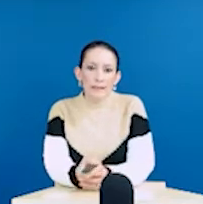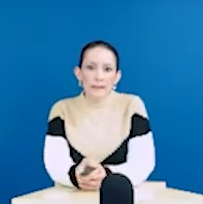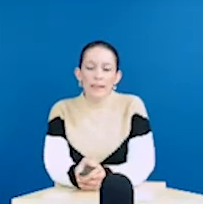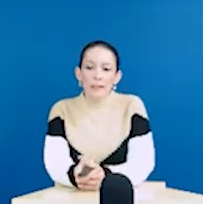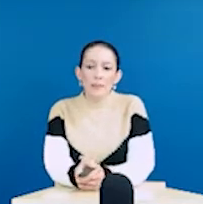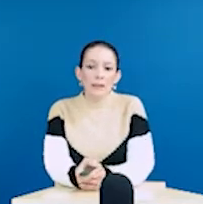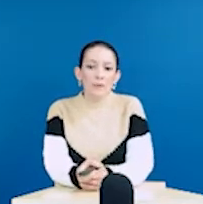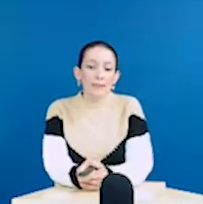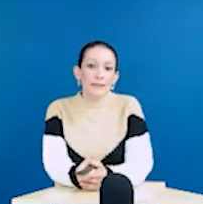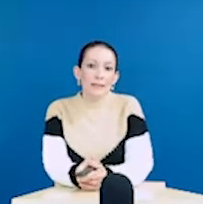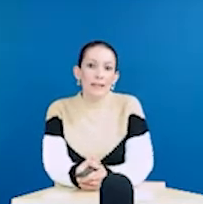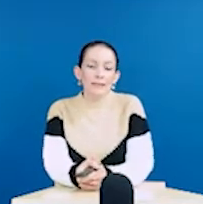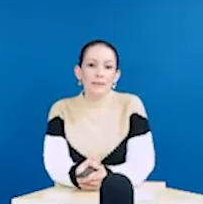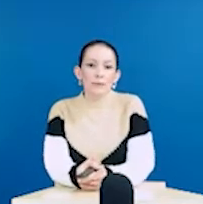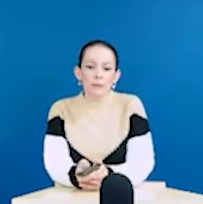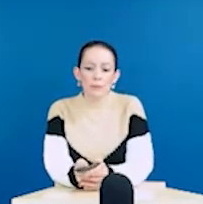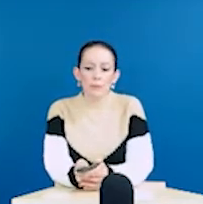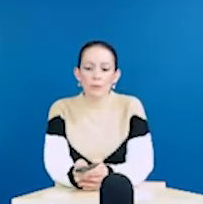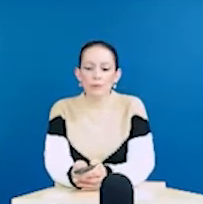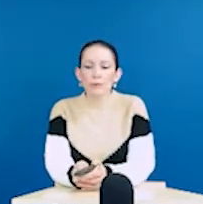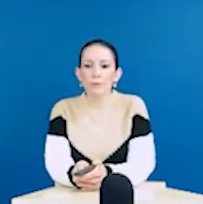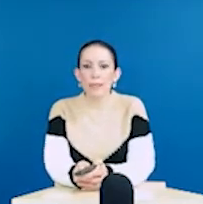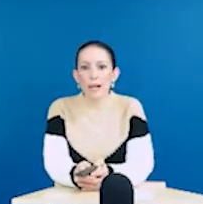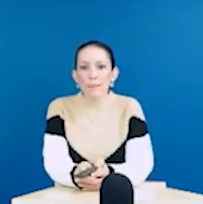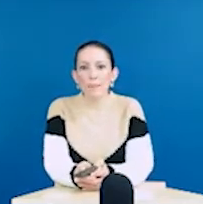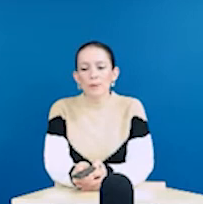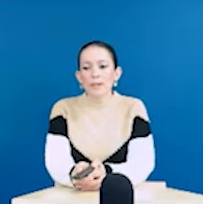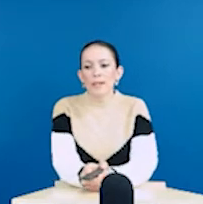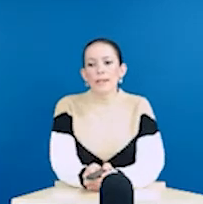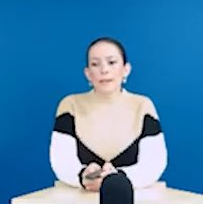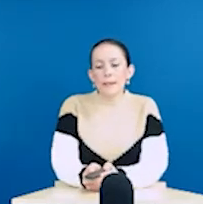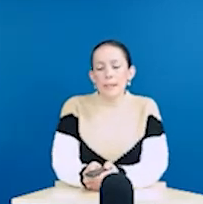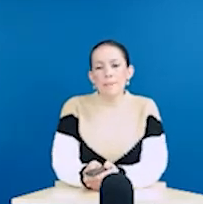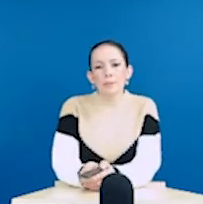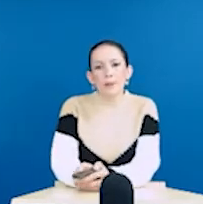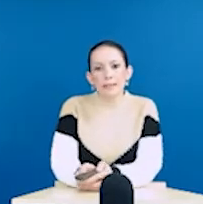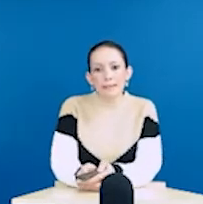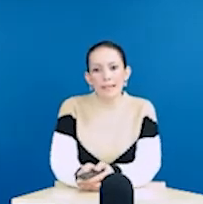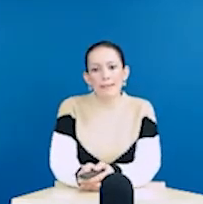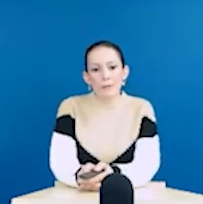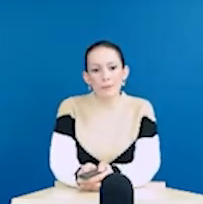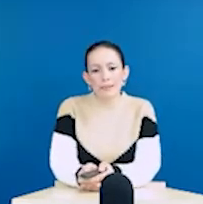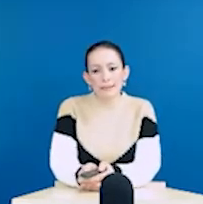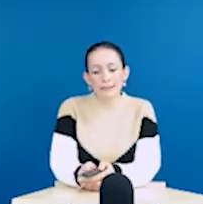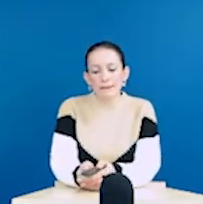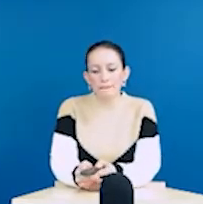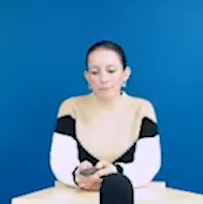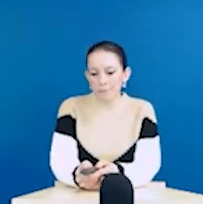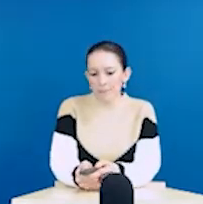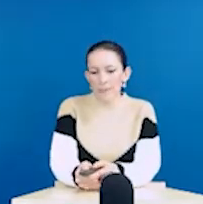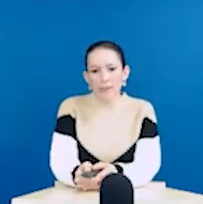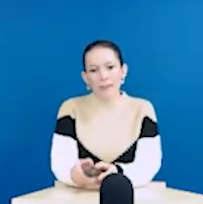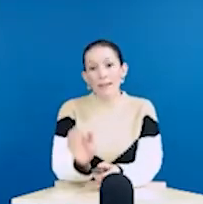una intensidad y también tiene unas escalas. Nosotros manejamos todas las escalas de los